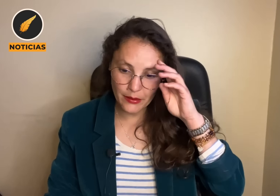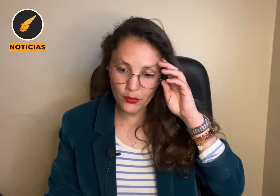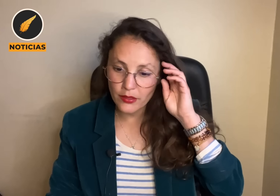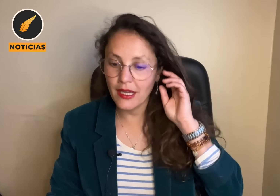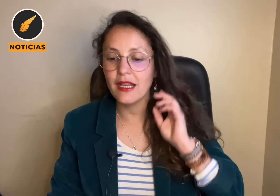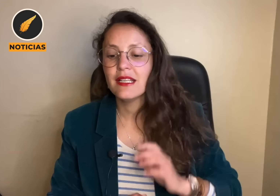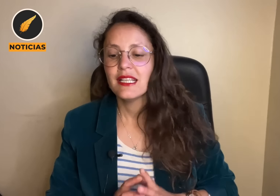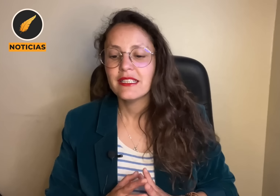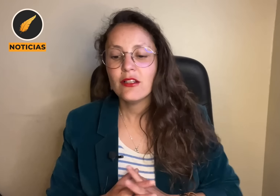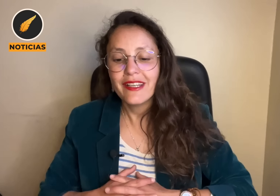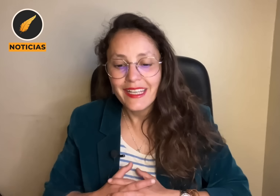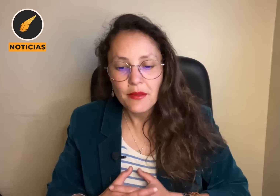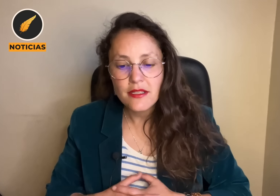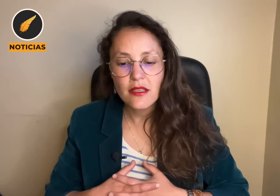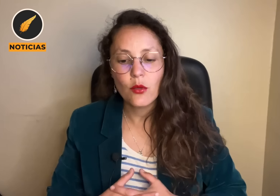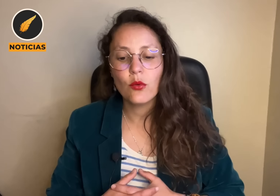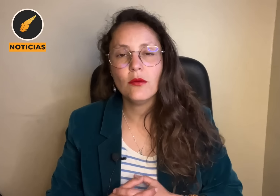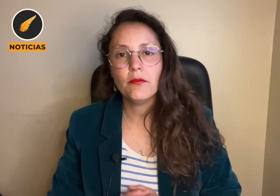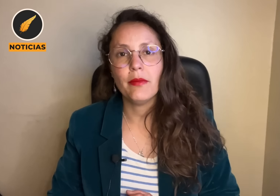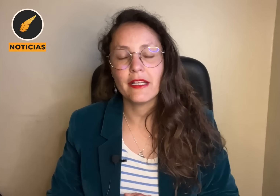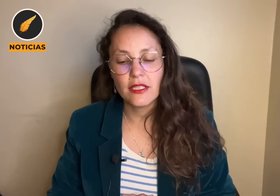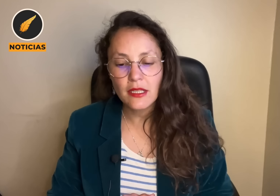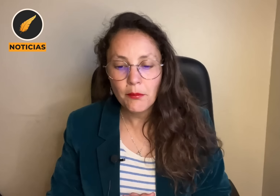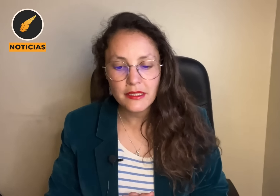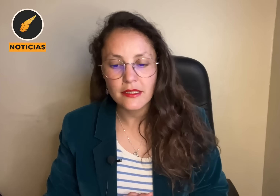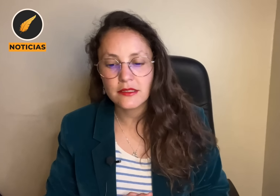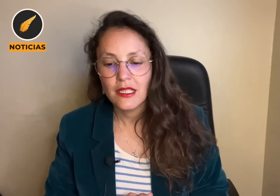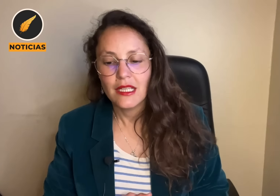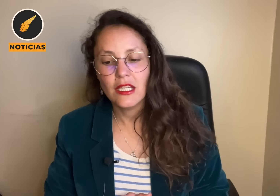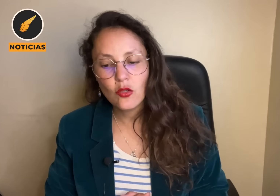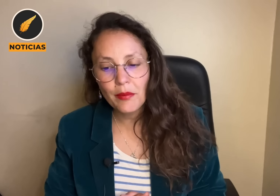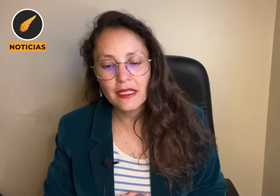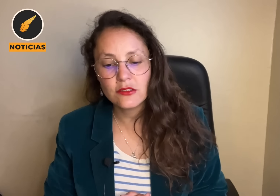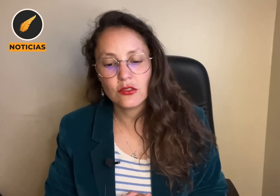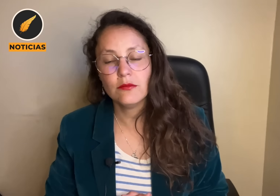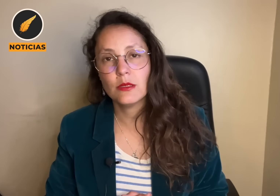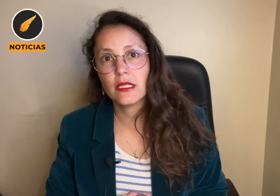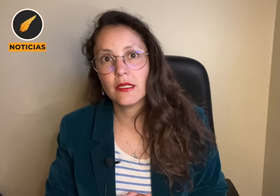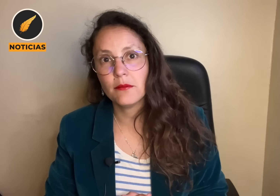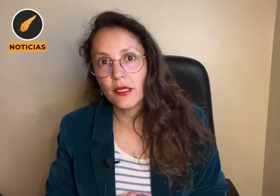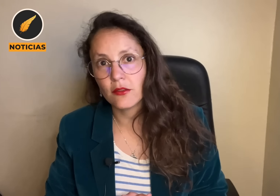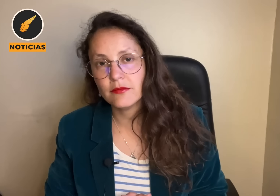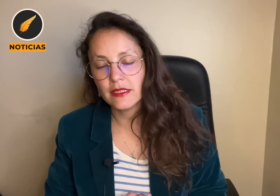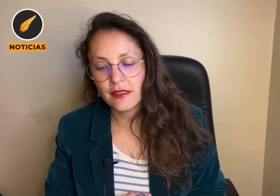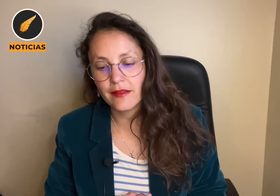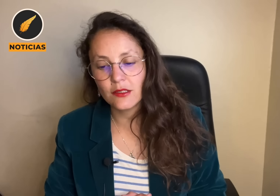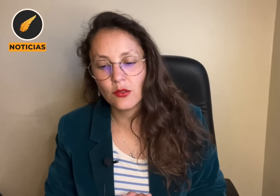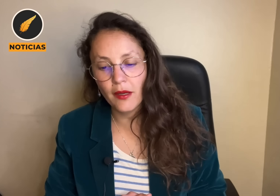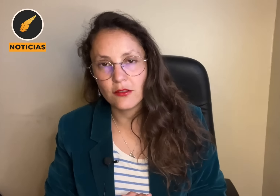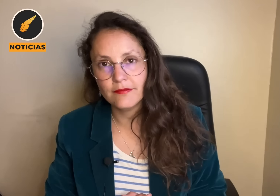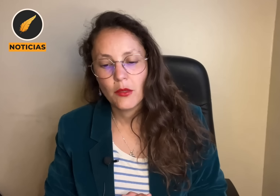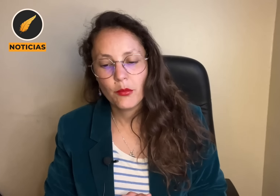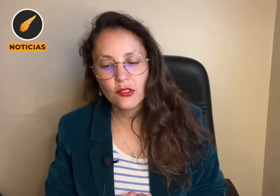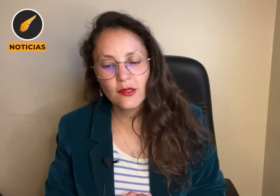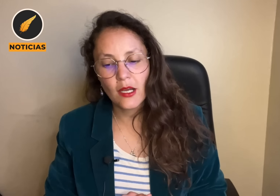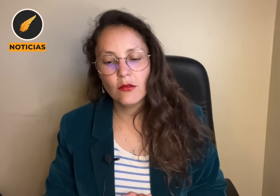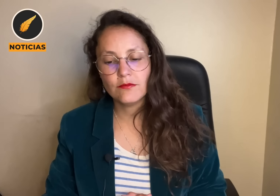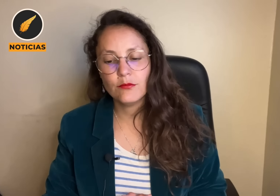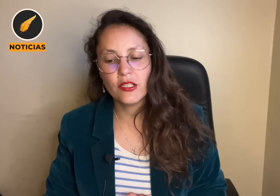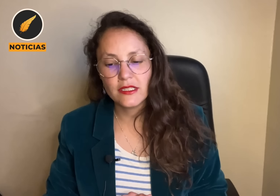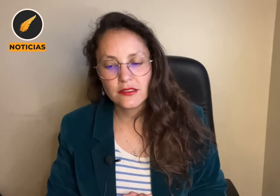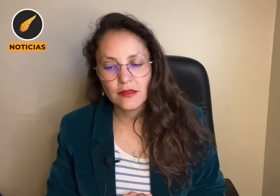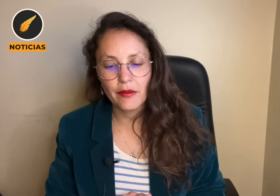cuenta pública de los crímenes que hubo para Fiestas Patrias y no apareció porque, bueno, estaba ocupado. Por otro